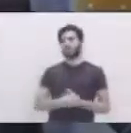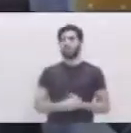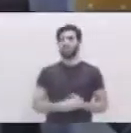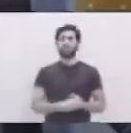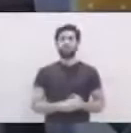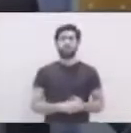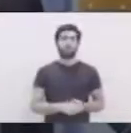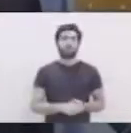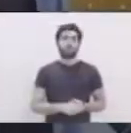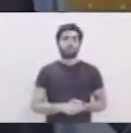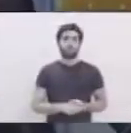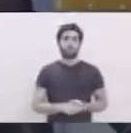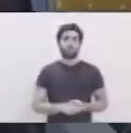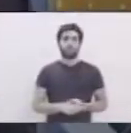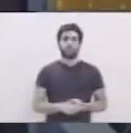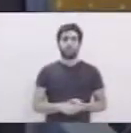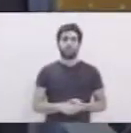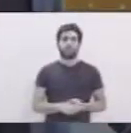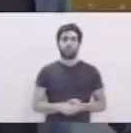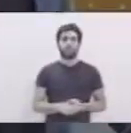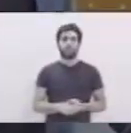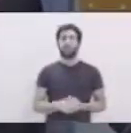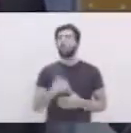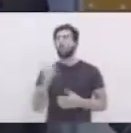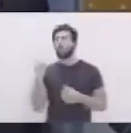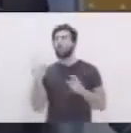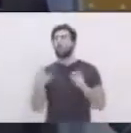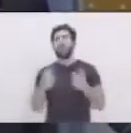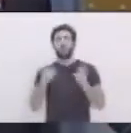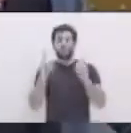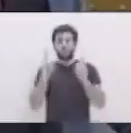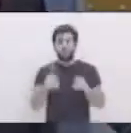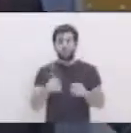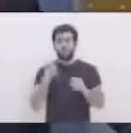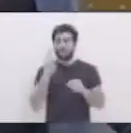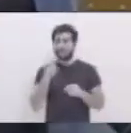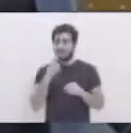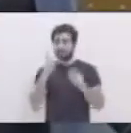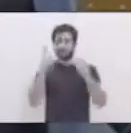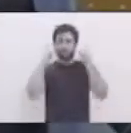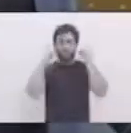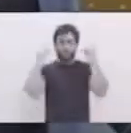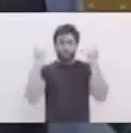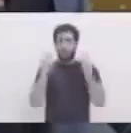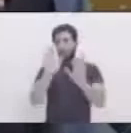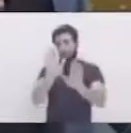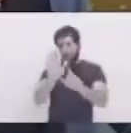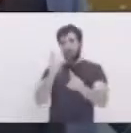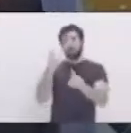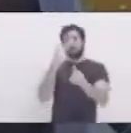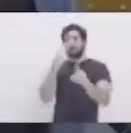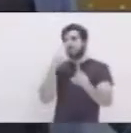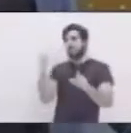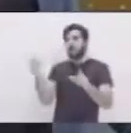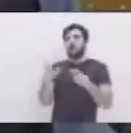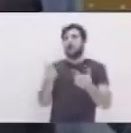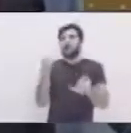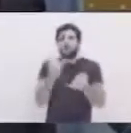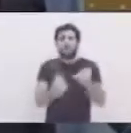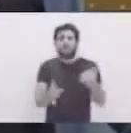Y esos cuernitos van en medio de la... De las orejas, exacto. Ya vas a ver el resultado final.